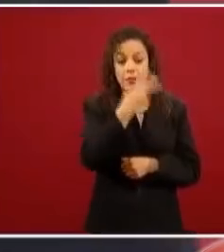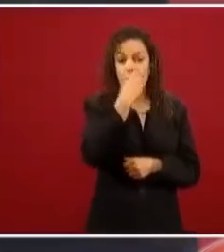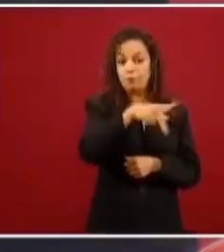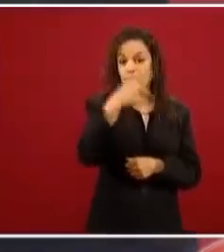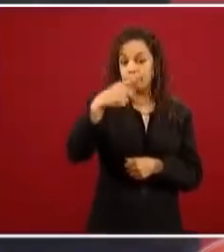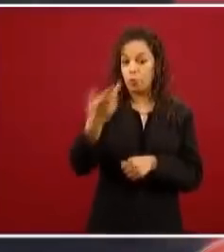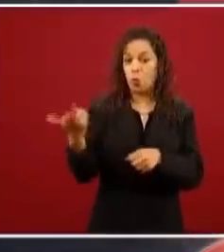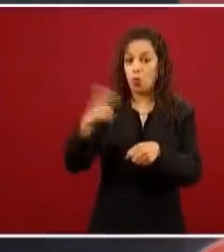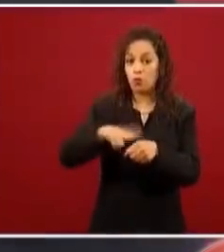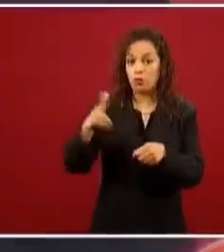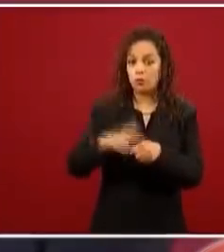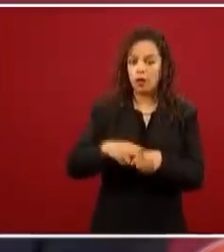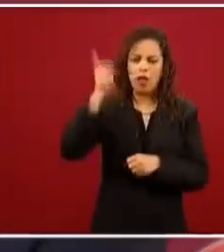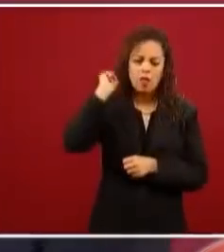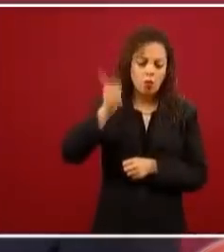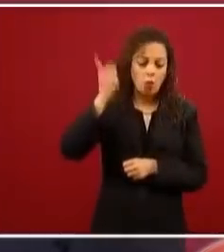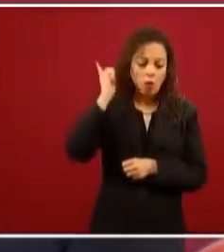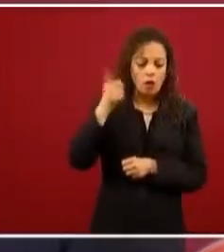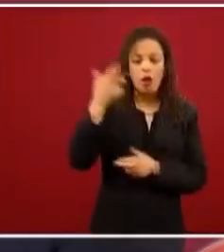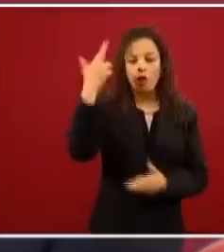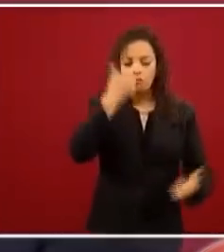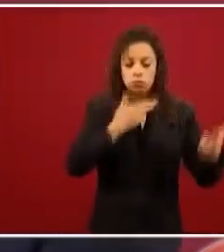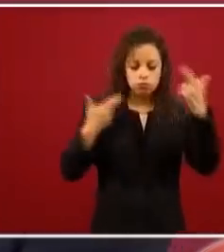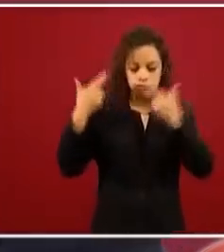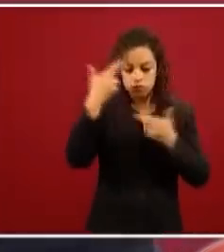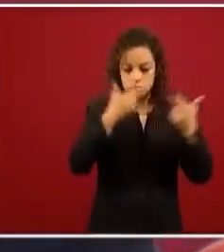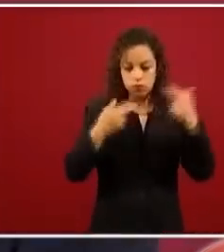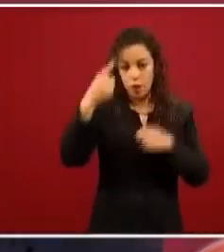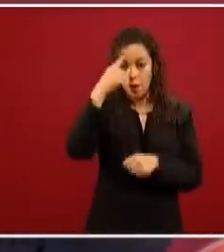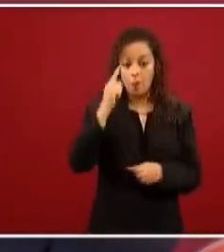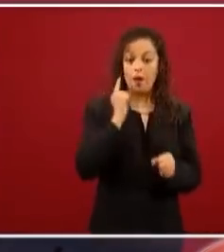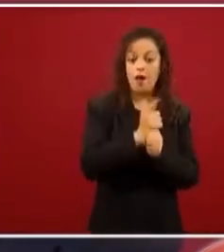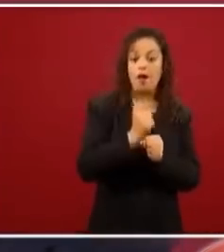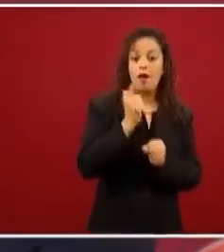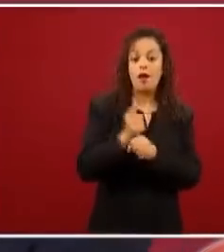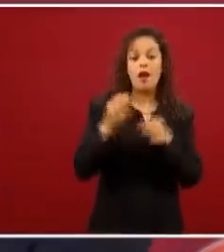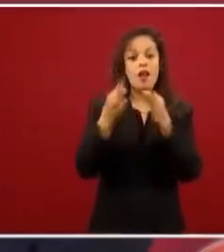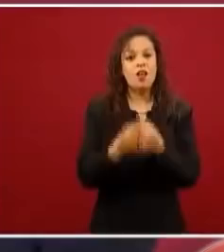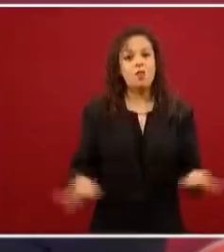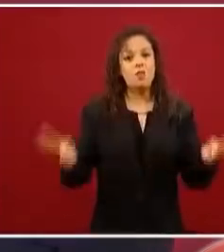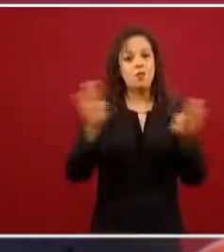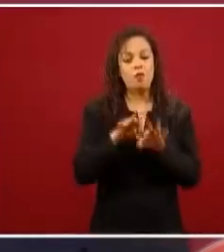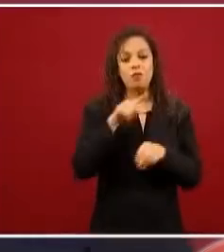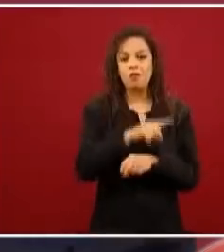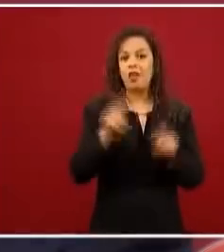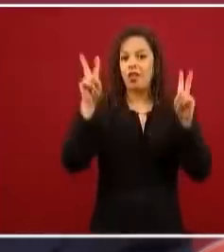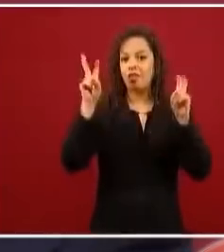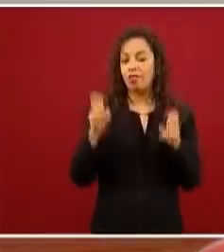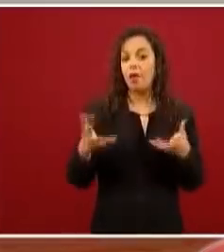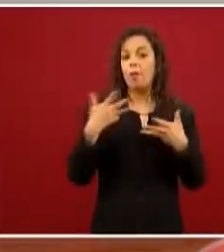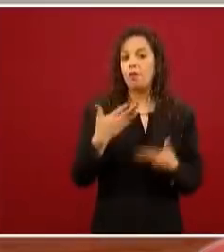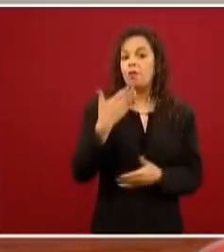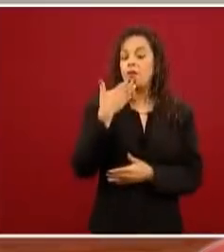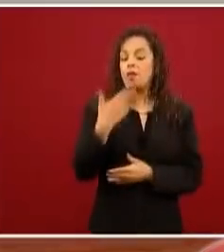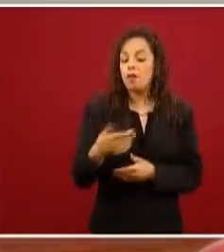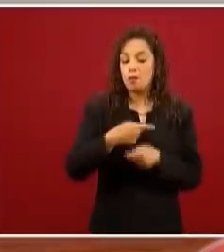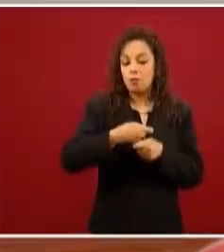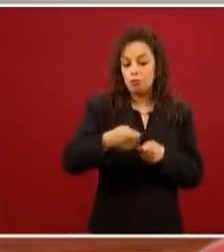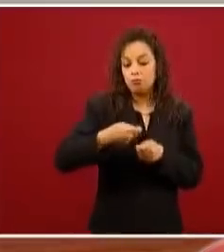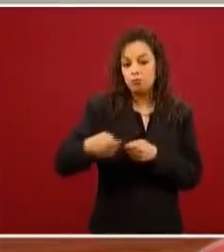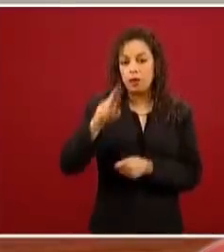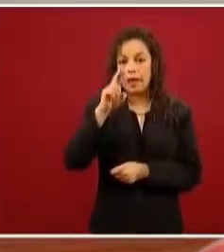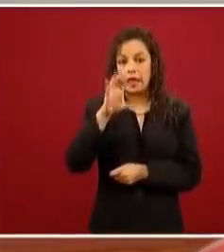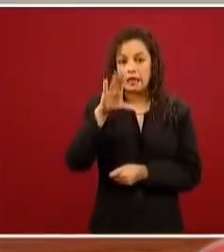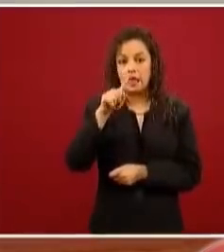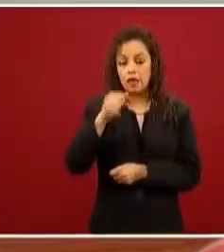lo estamos revisando para cubrir. Un tema importante, el surtimiento oportuno de recetas, que es un mucho mejor indicador,